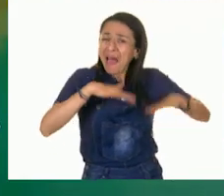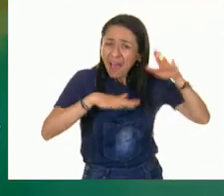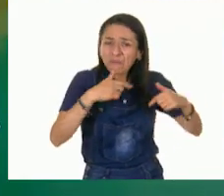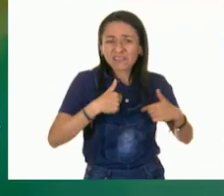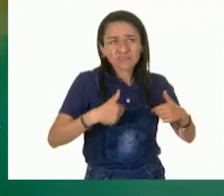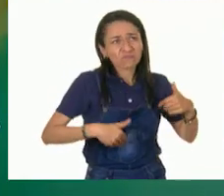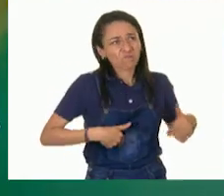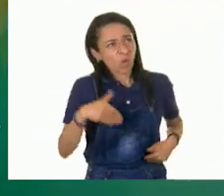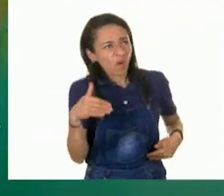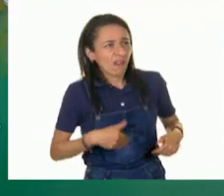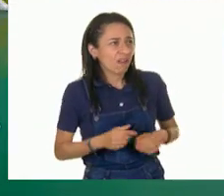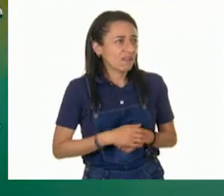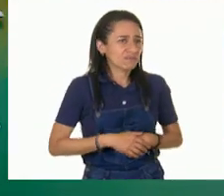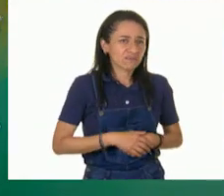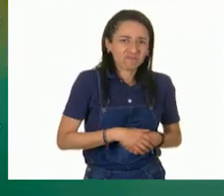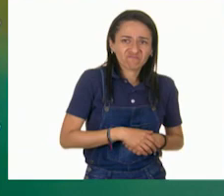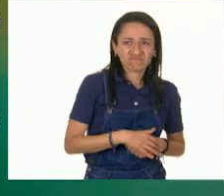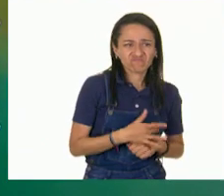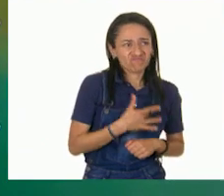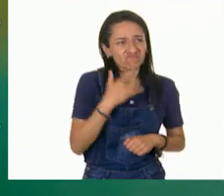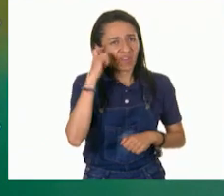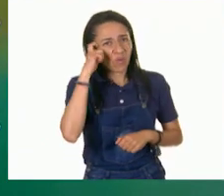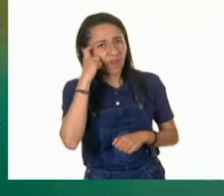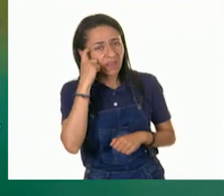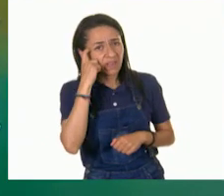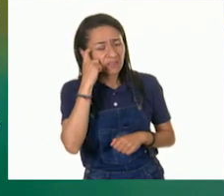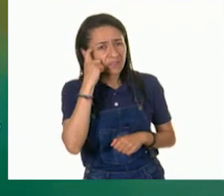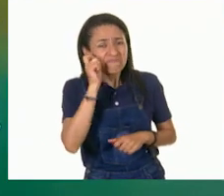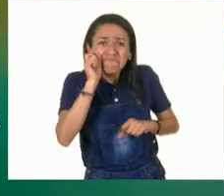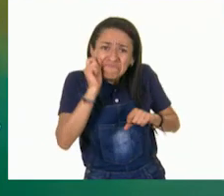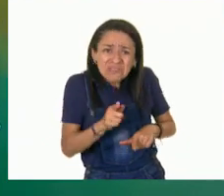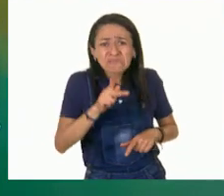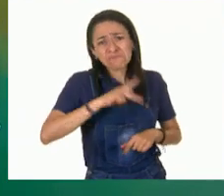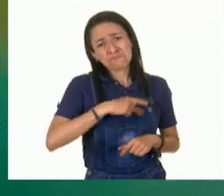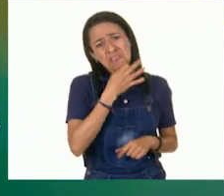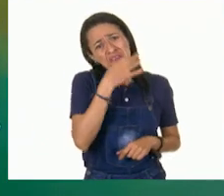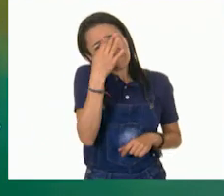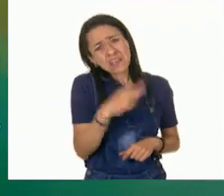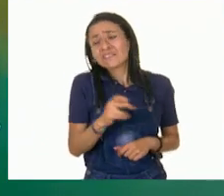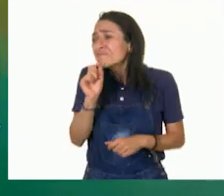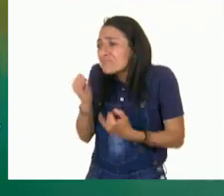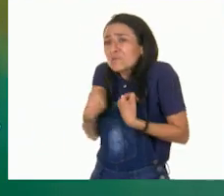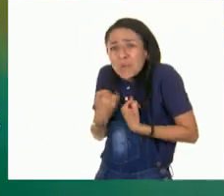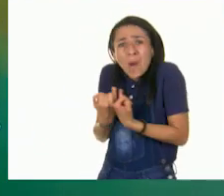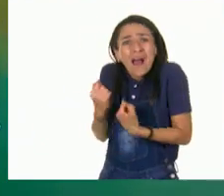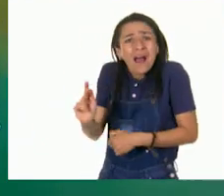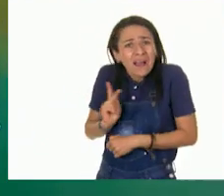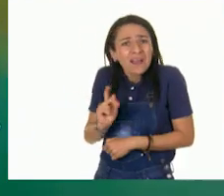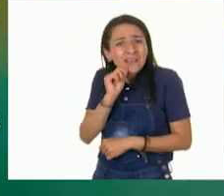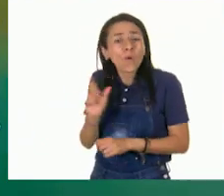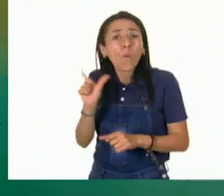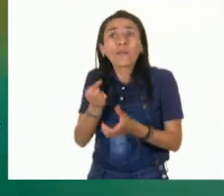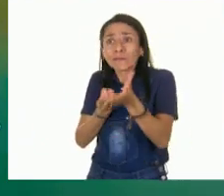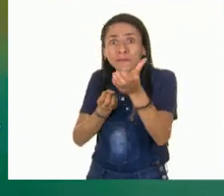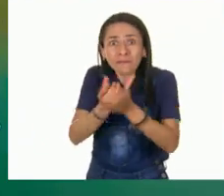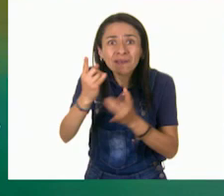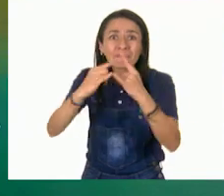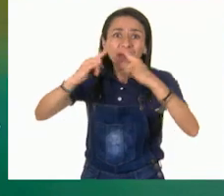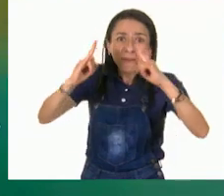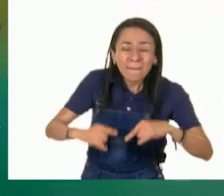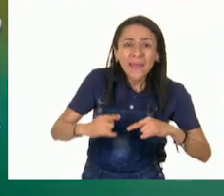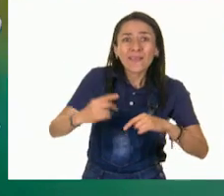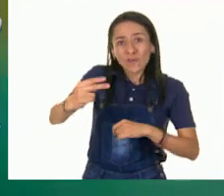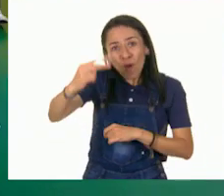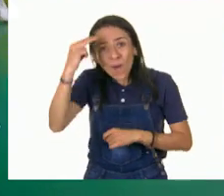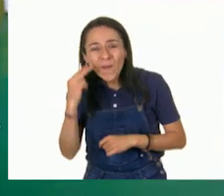fiesta. ¿Lo pueden imaginar? Sí, como yo en la excursión. Te digo que a mí me sucedía lo mismo. La euforia me ayudaba a empacar